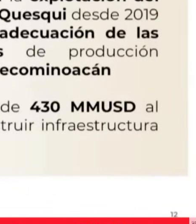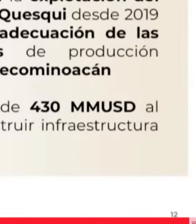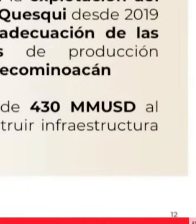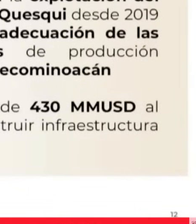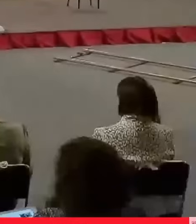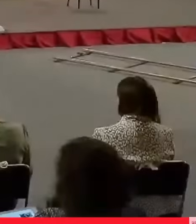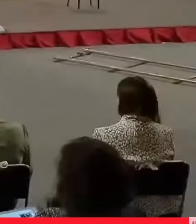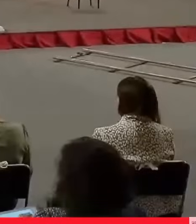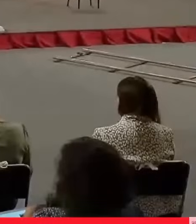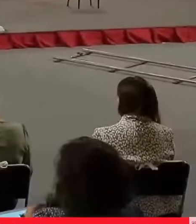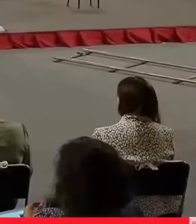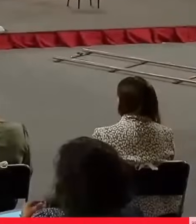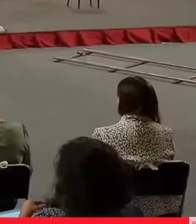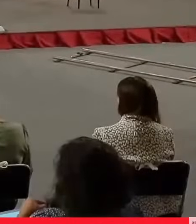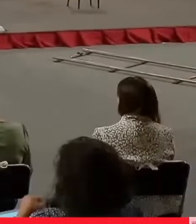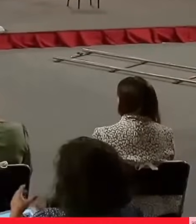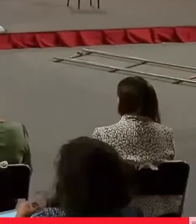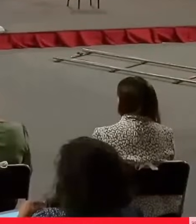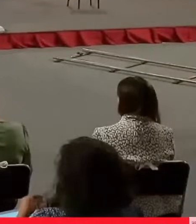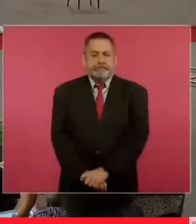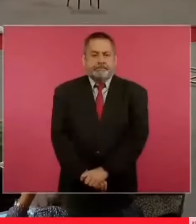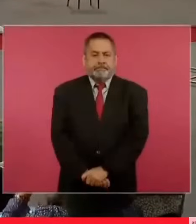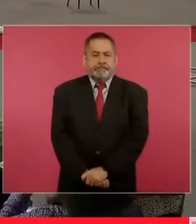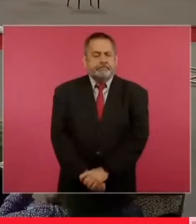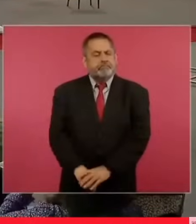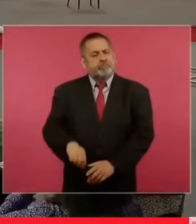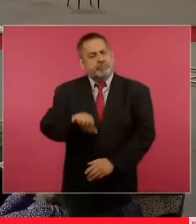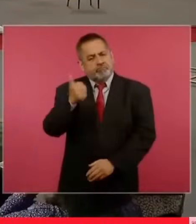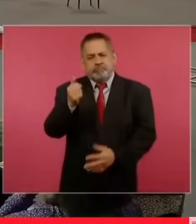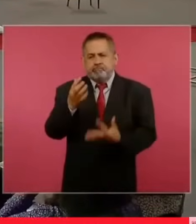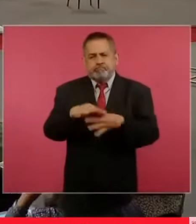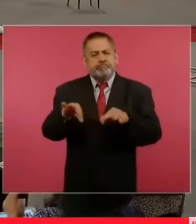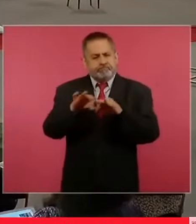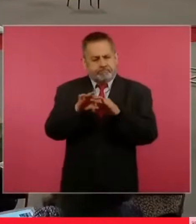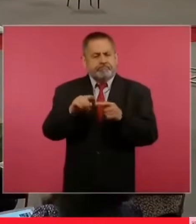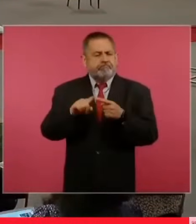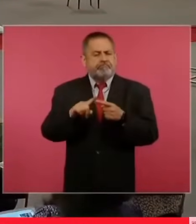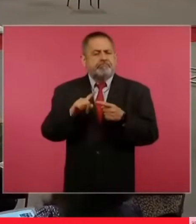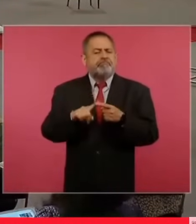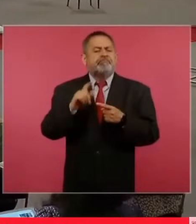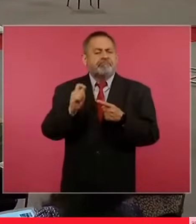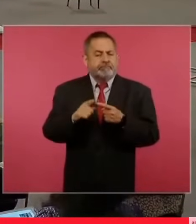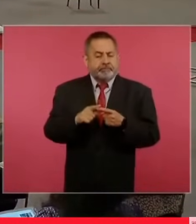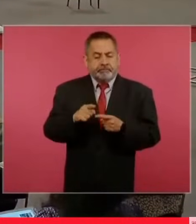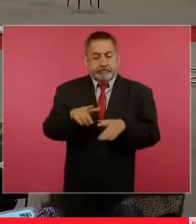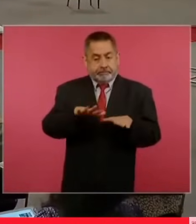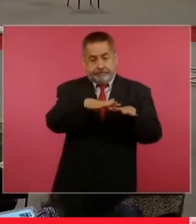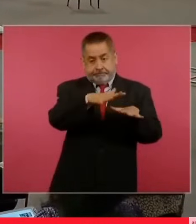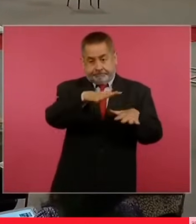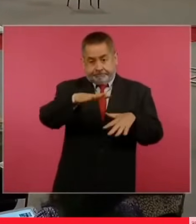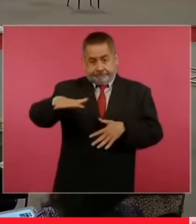barril. Es bien importante. Otra de las cosas importantes es en el mar.